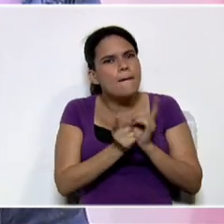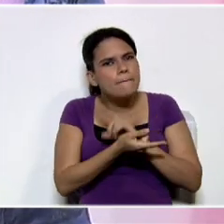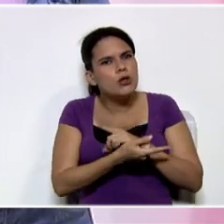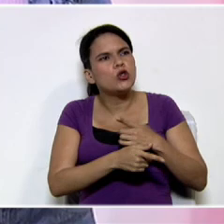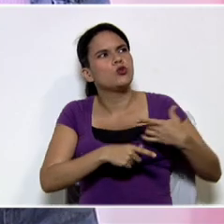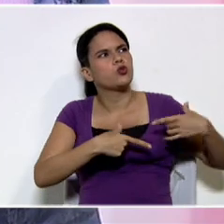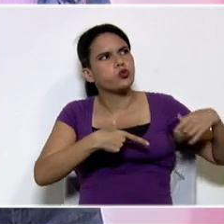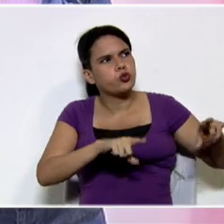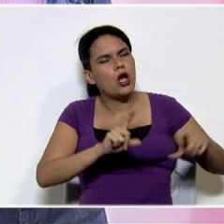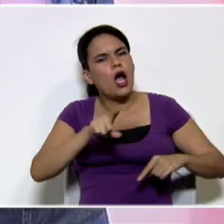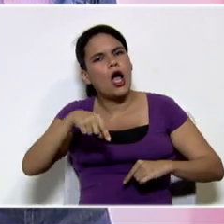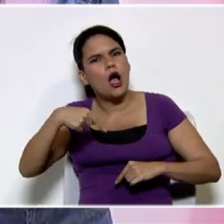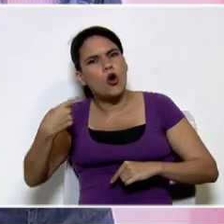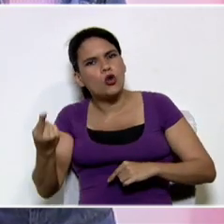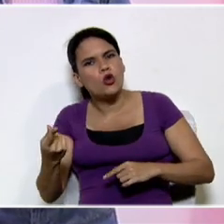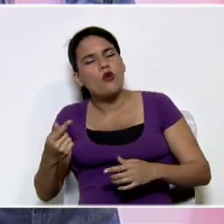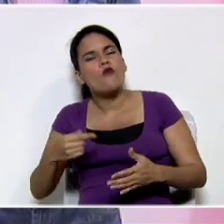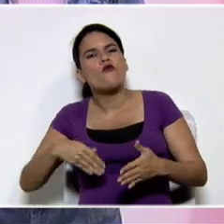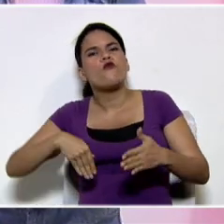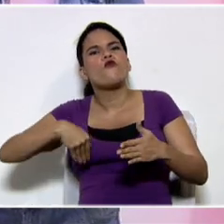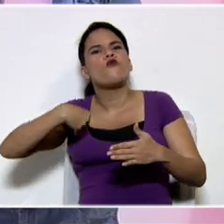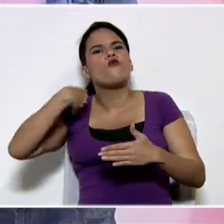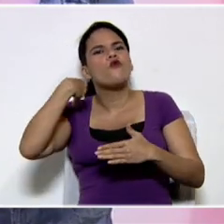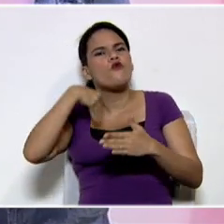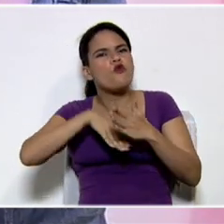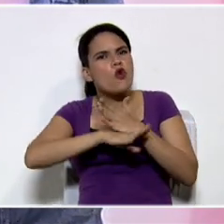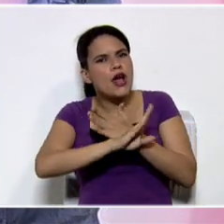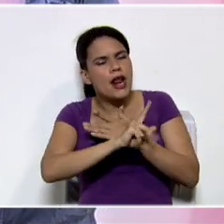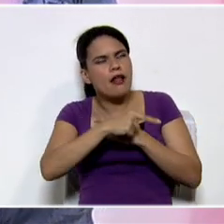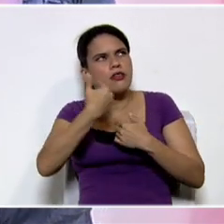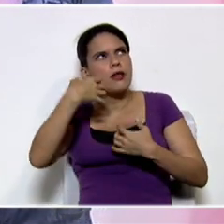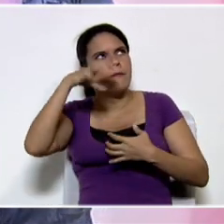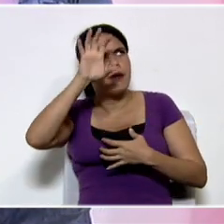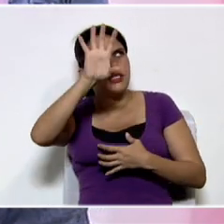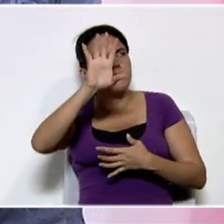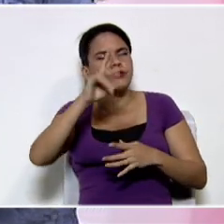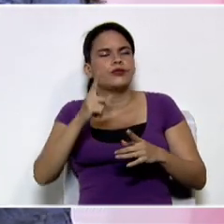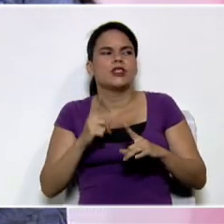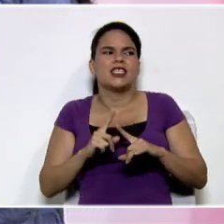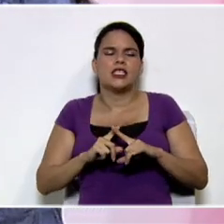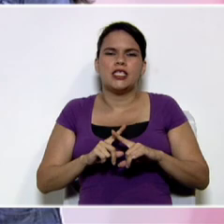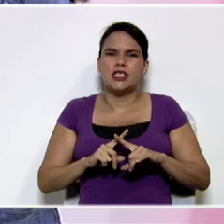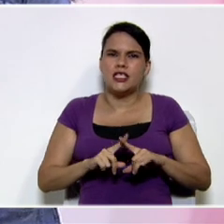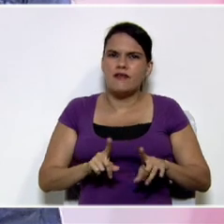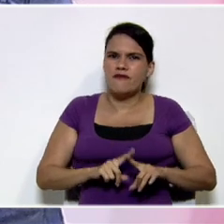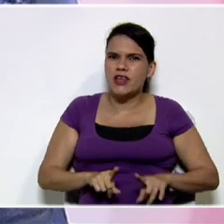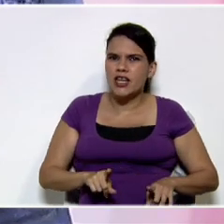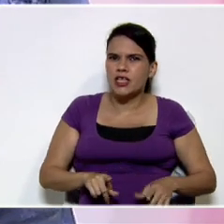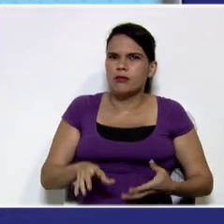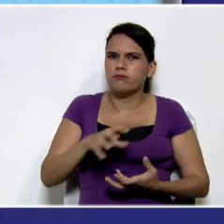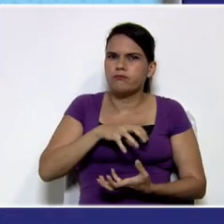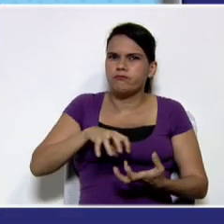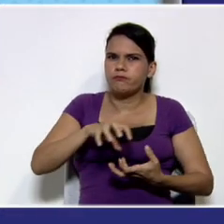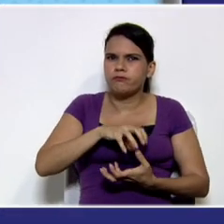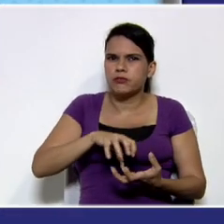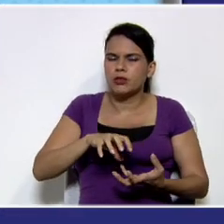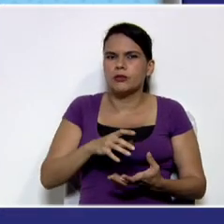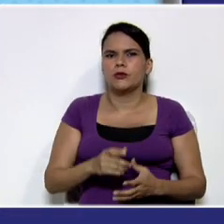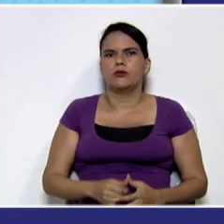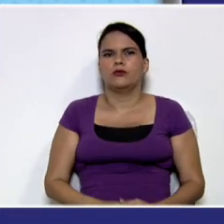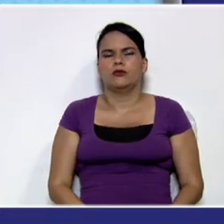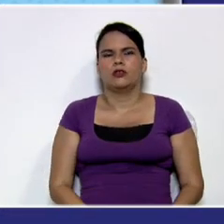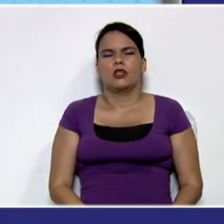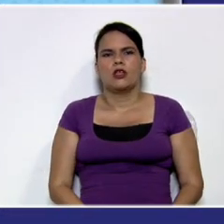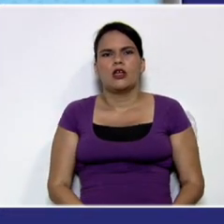se mueve de un país a otro por diferentes causas. ¿Cuáles son esas causas? Las migraciones políticas,